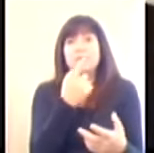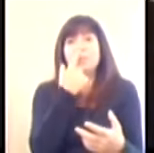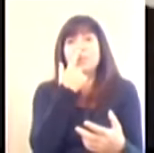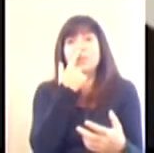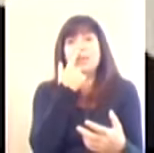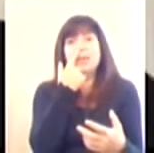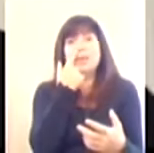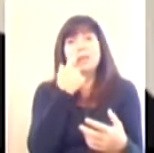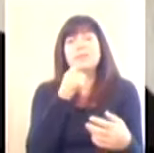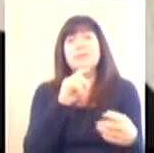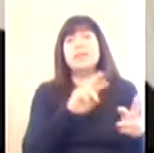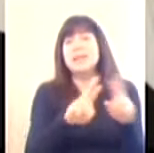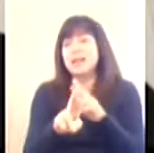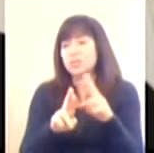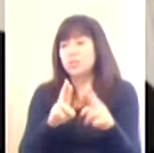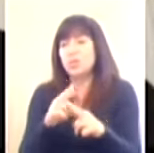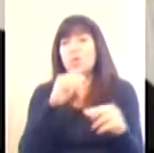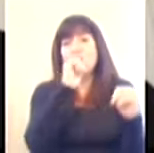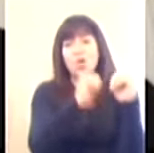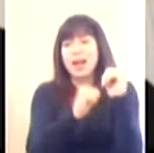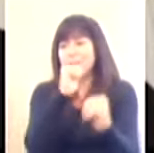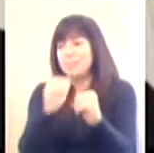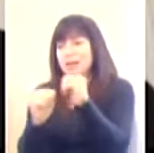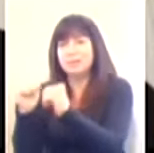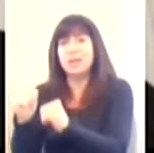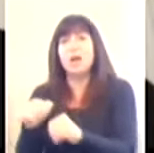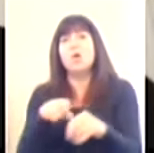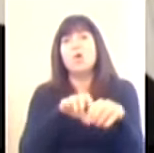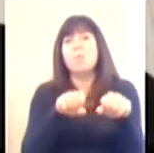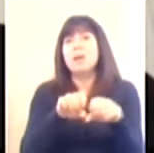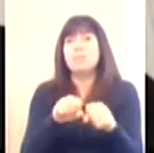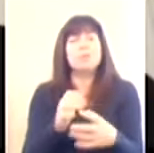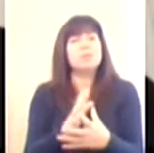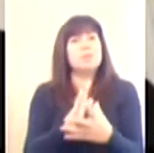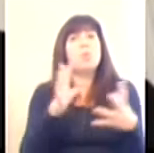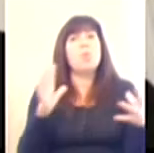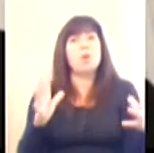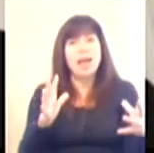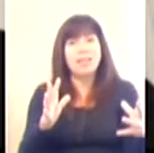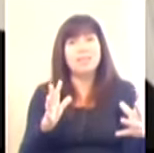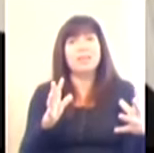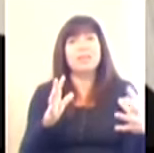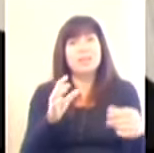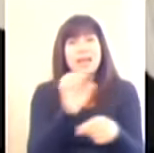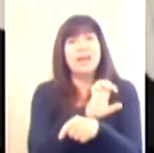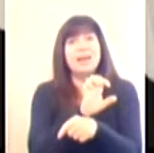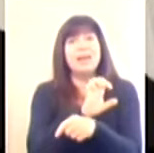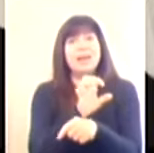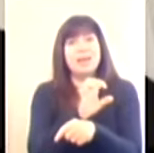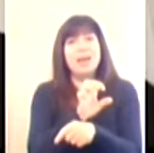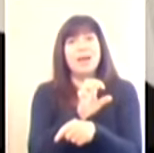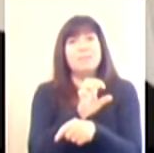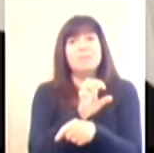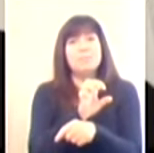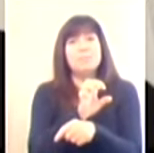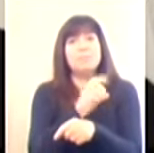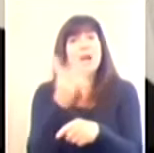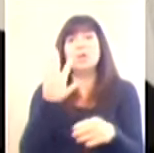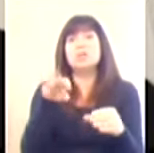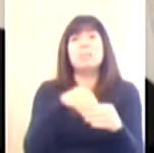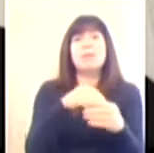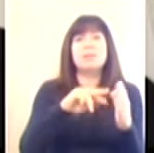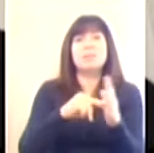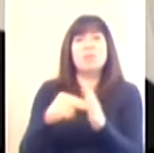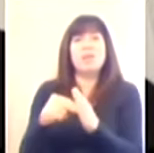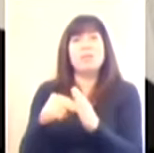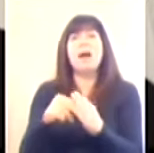compañías, me relaciono con ellas constantemente, un compromiso enorme de las compañías del sector energía para dejar de ser parte del problema y pasar a ser parte